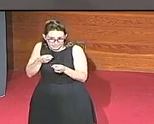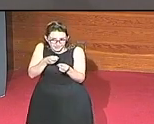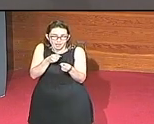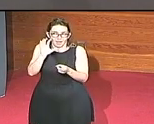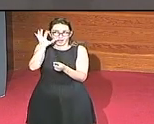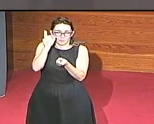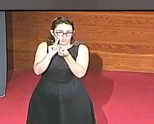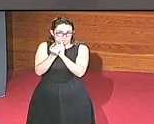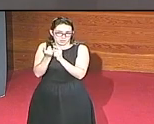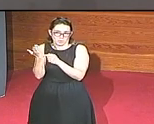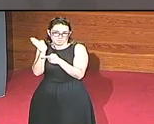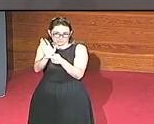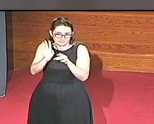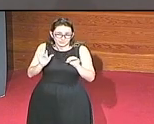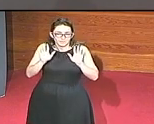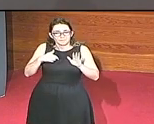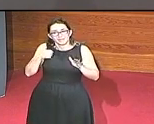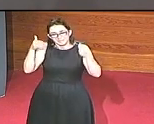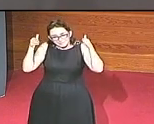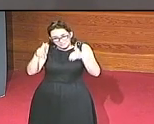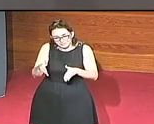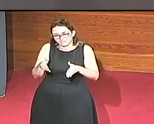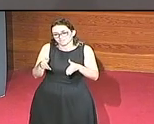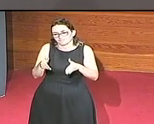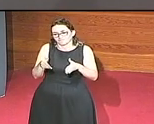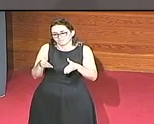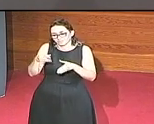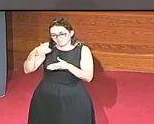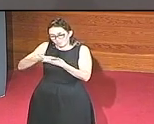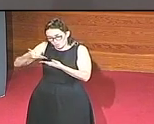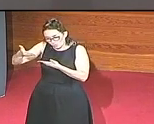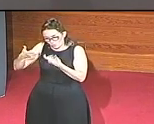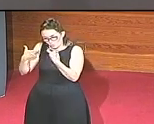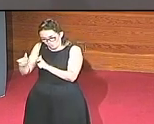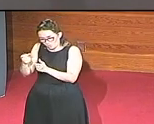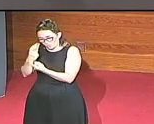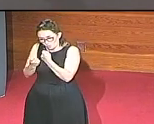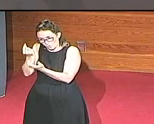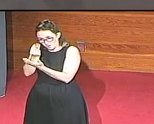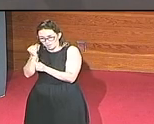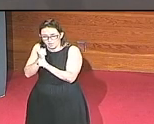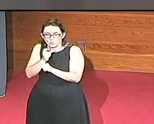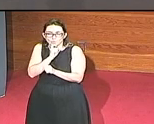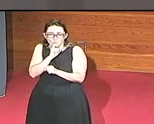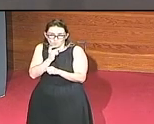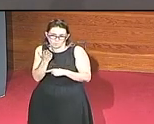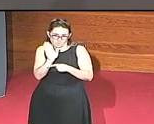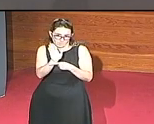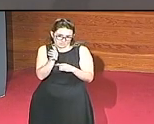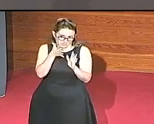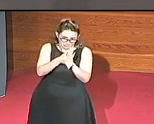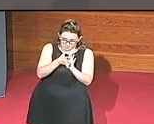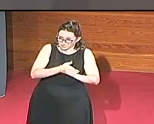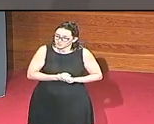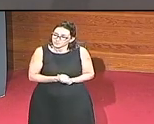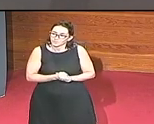más práctica más práctico de explicaros un poco cómo trabajábamos en el periódico en la sección de infografía y bueno porque eso es un trabajo que